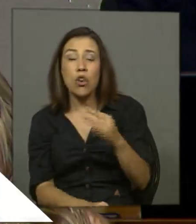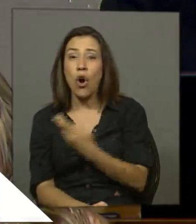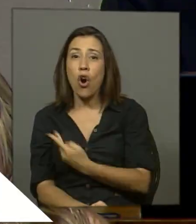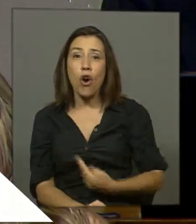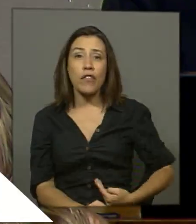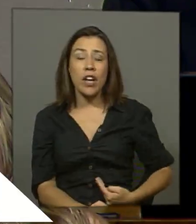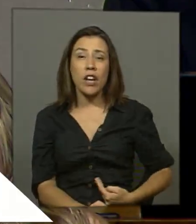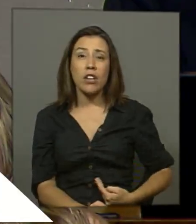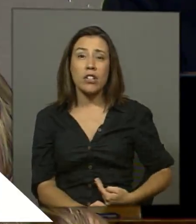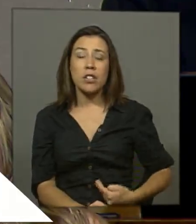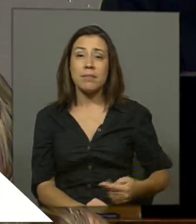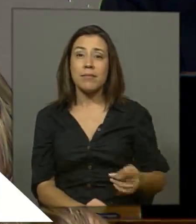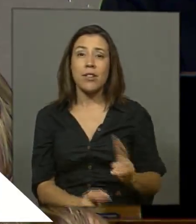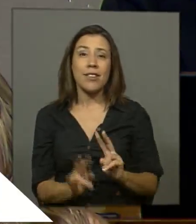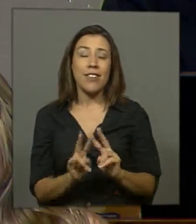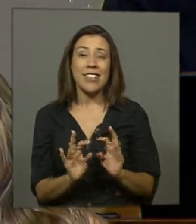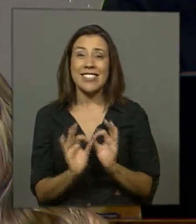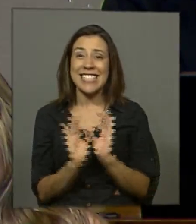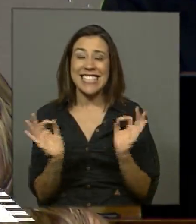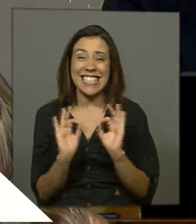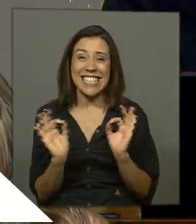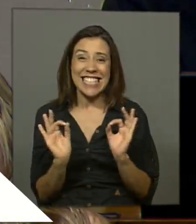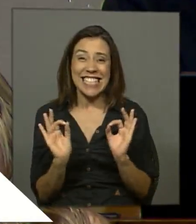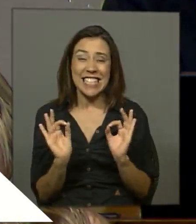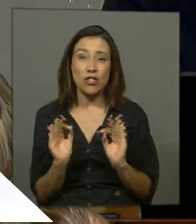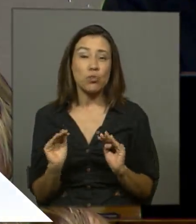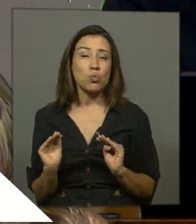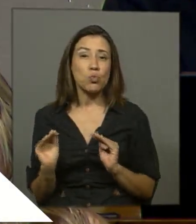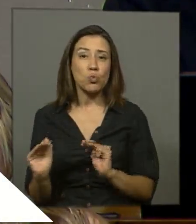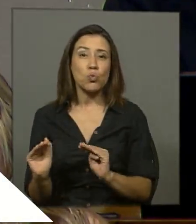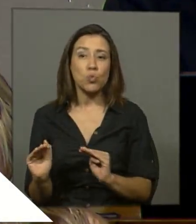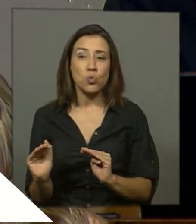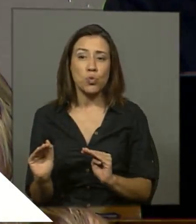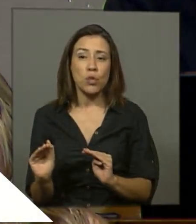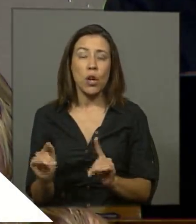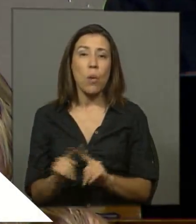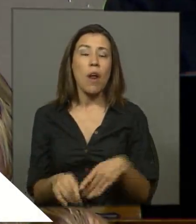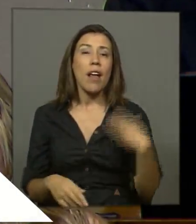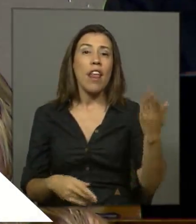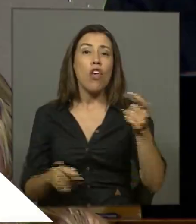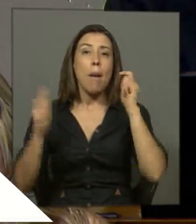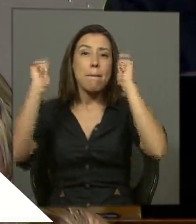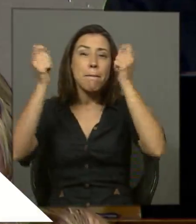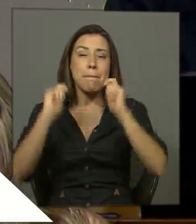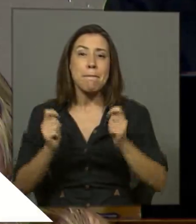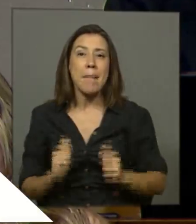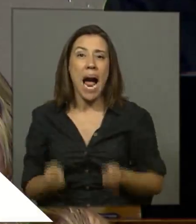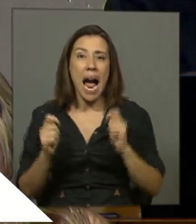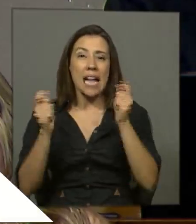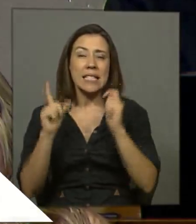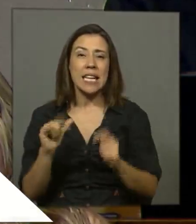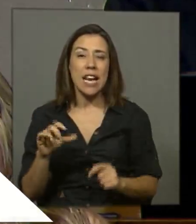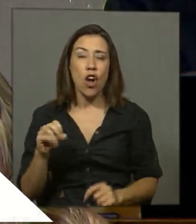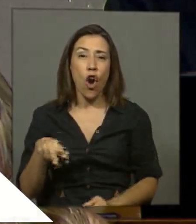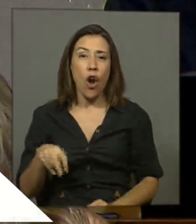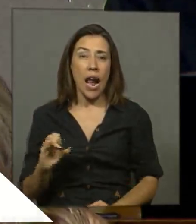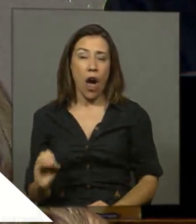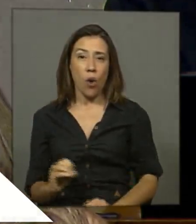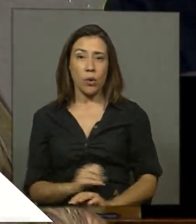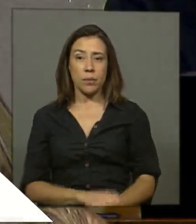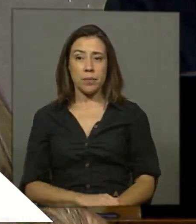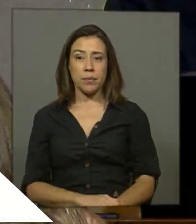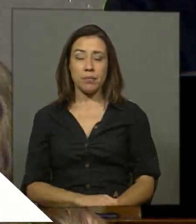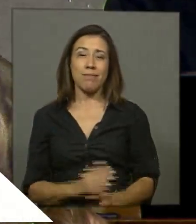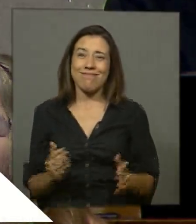gobierno le ha hecho ni jamás le ha dado un respaldo como se le ha dado a la machi frasin ca linc cono